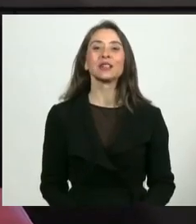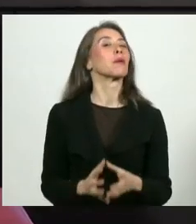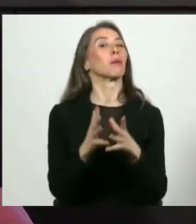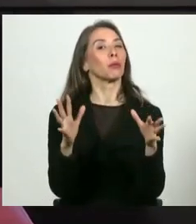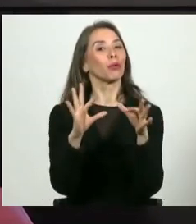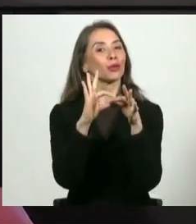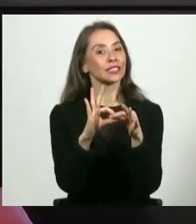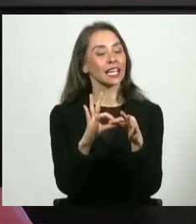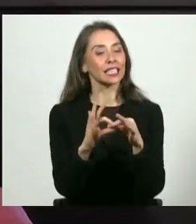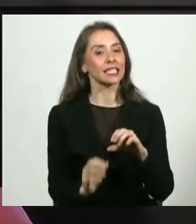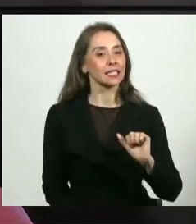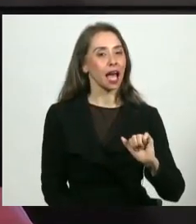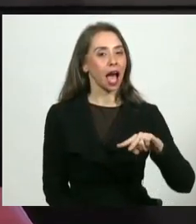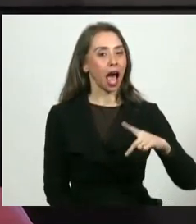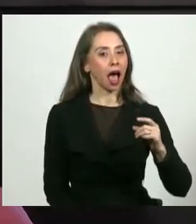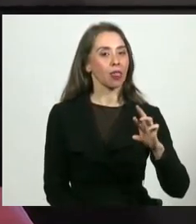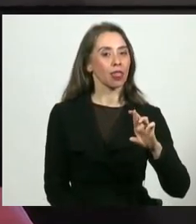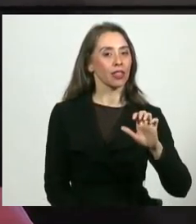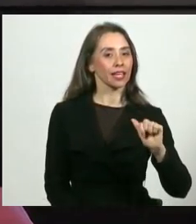Muchísimas gracias. Andrea,